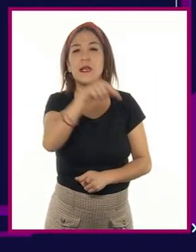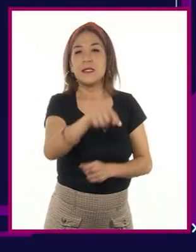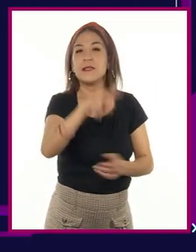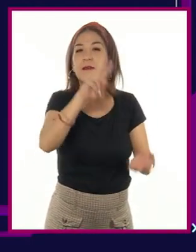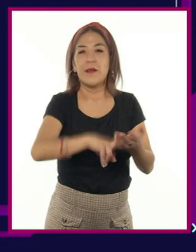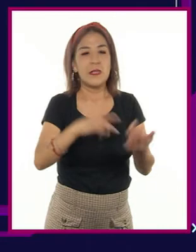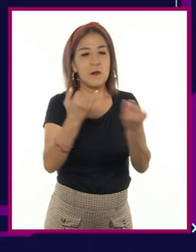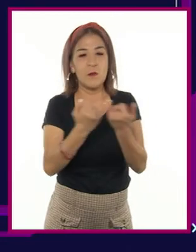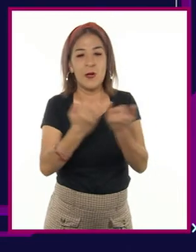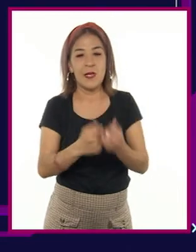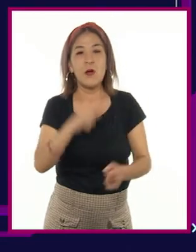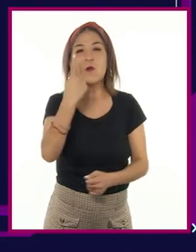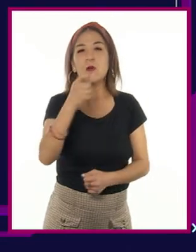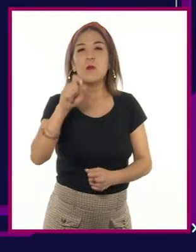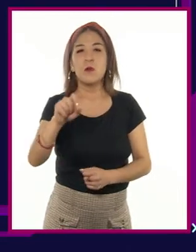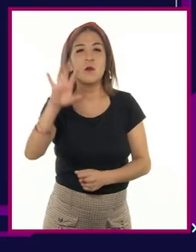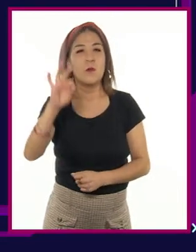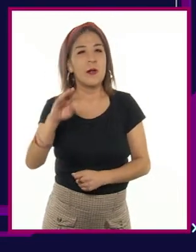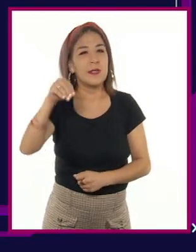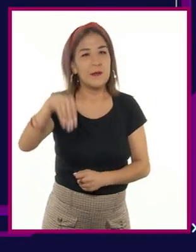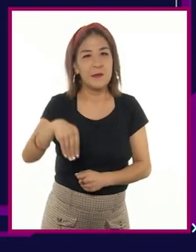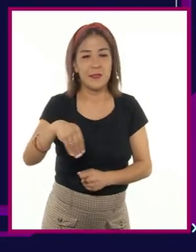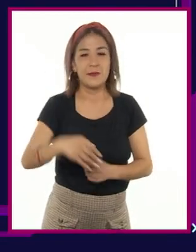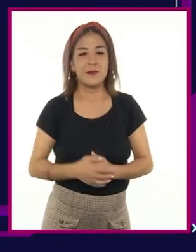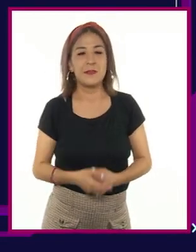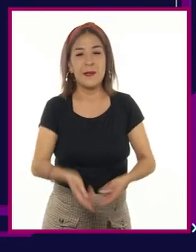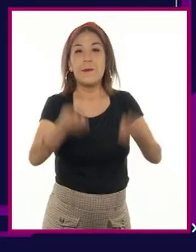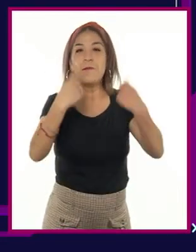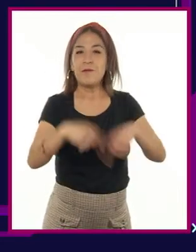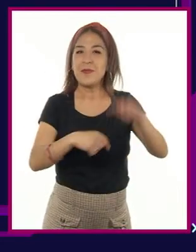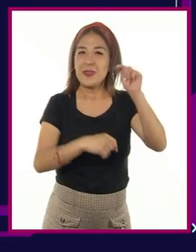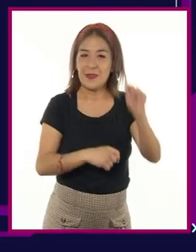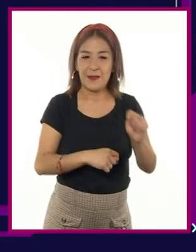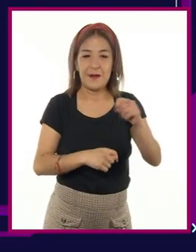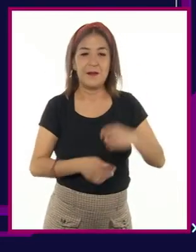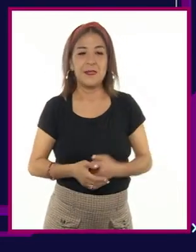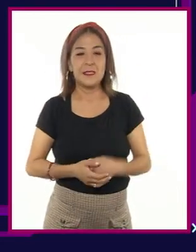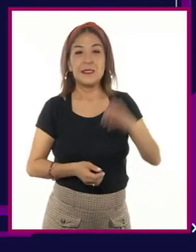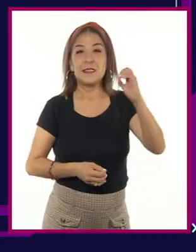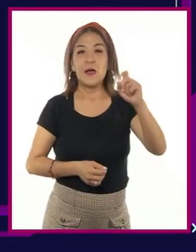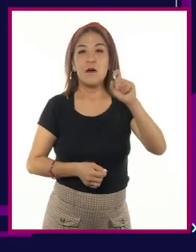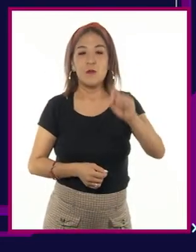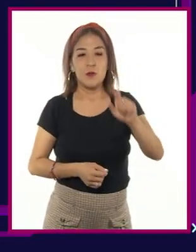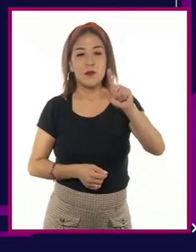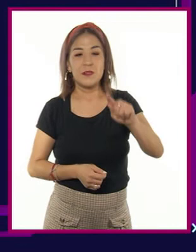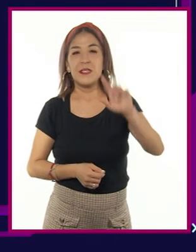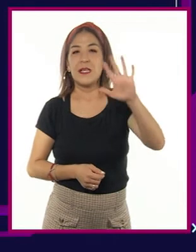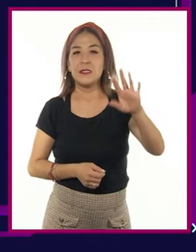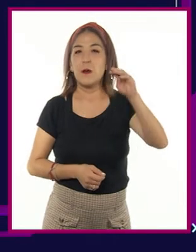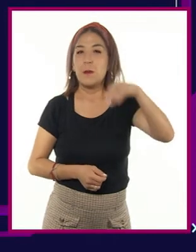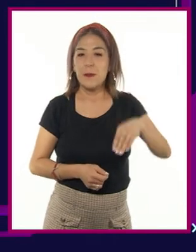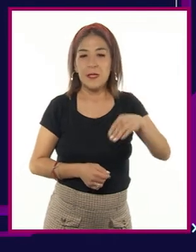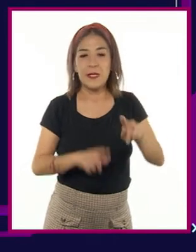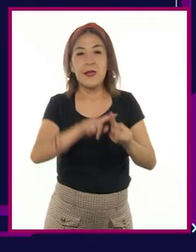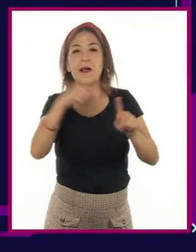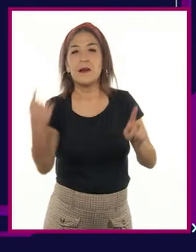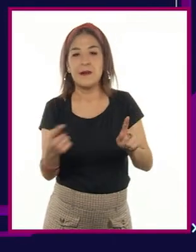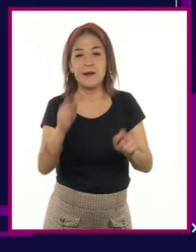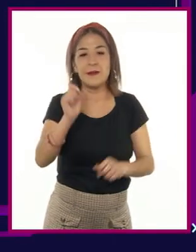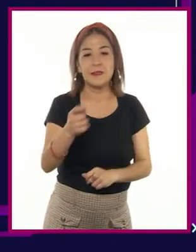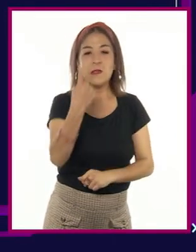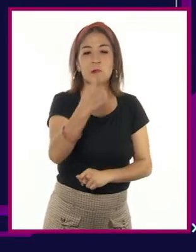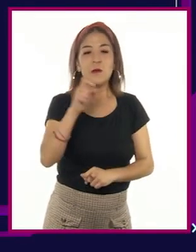igual a 1.40 metros para ti igual a 0.75 metros s es igual